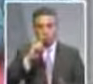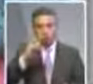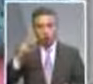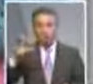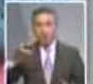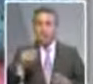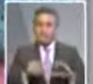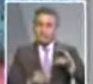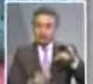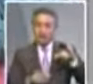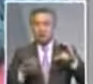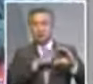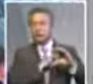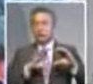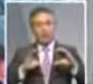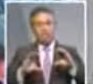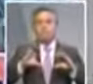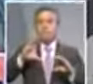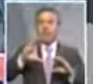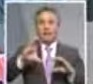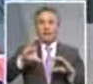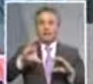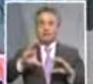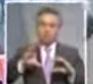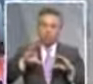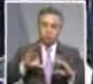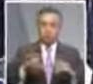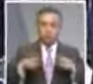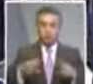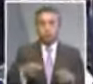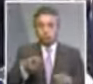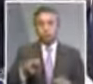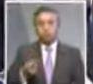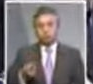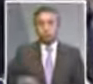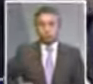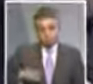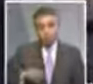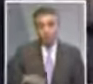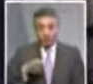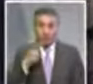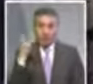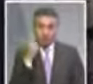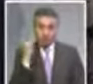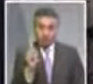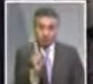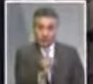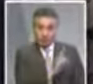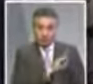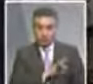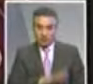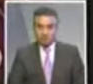que finalmente los enfermos pagan de su propio bolsillo. Bárbara Vial, CNN Chile.